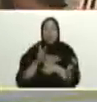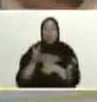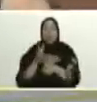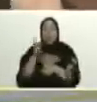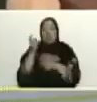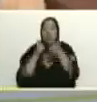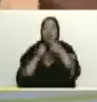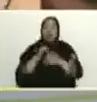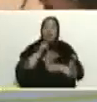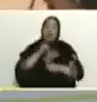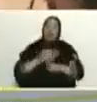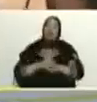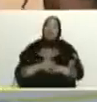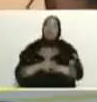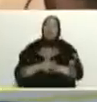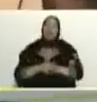Chávez,